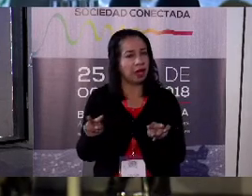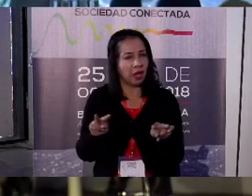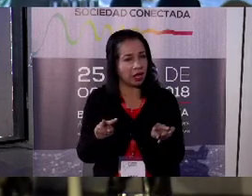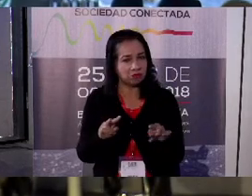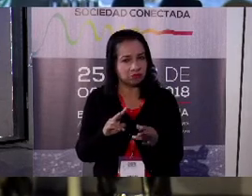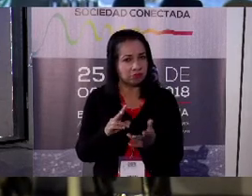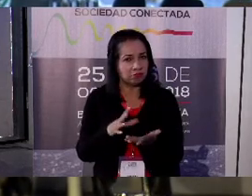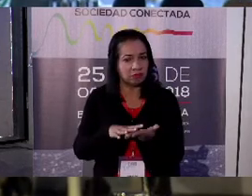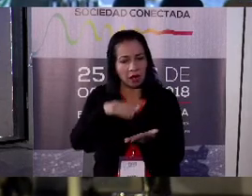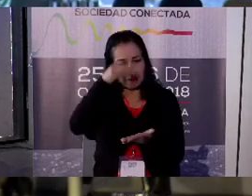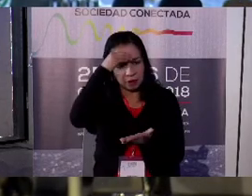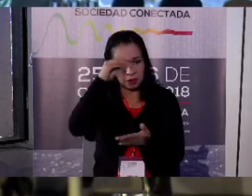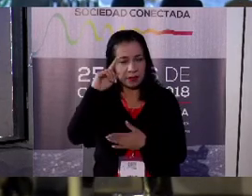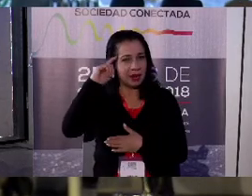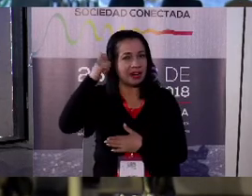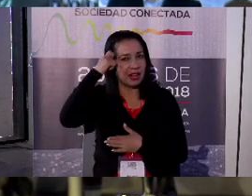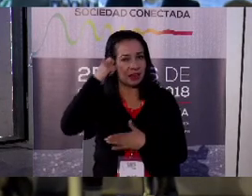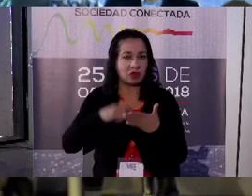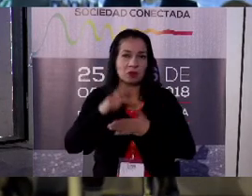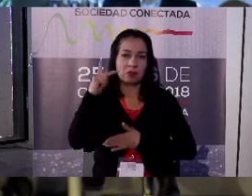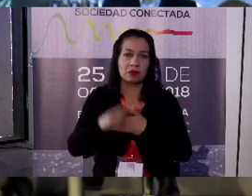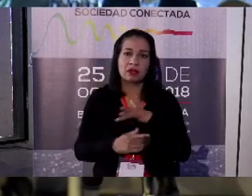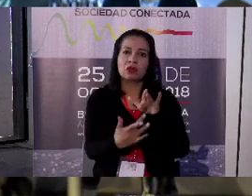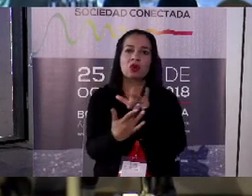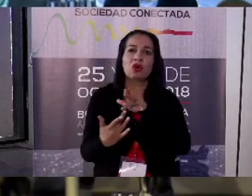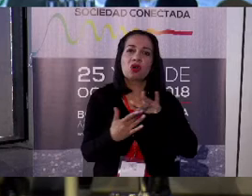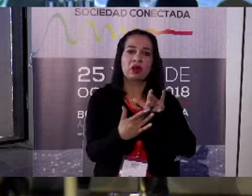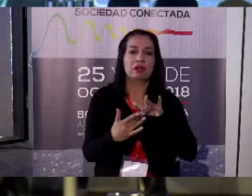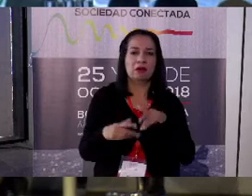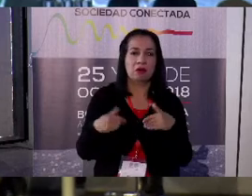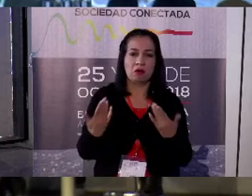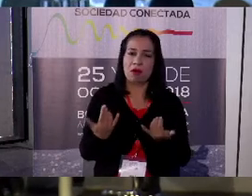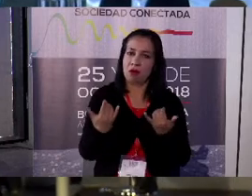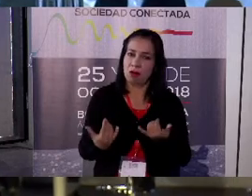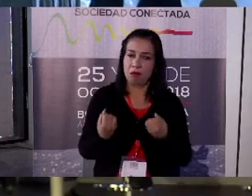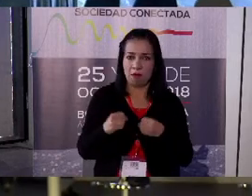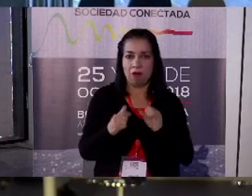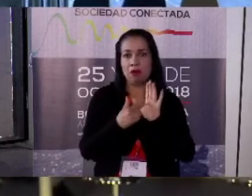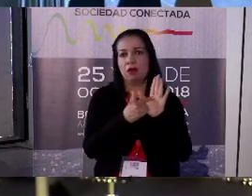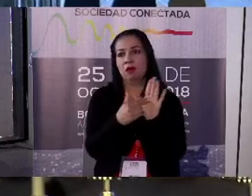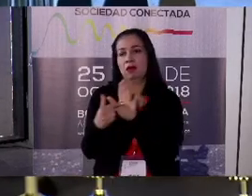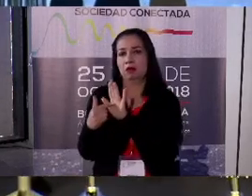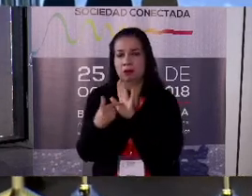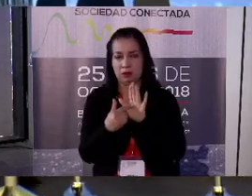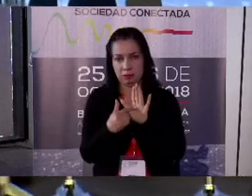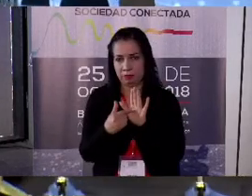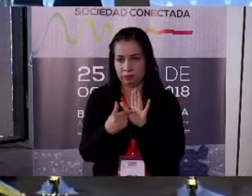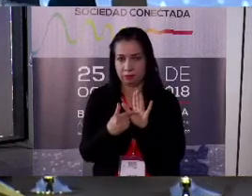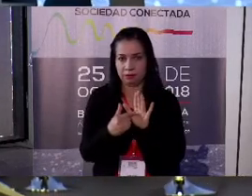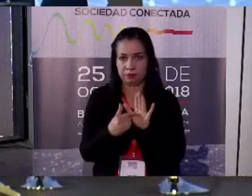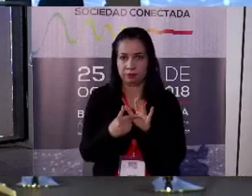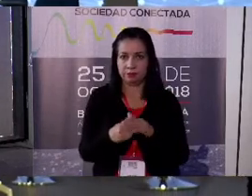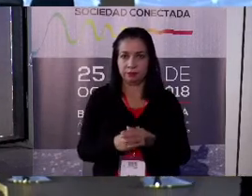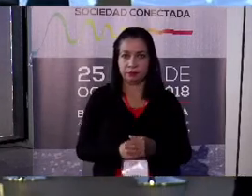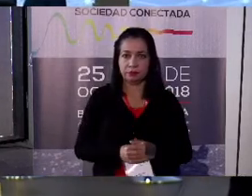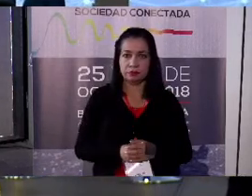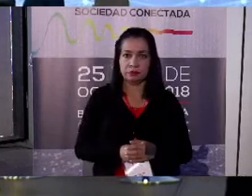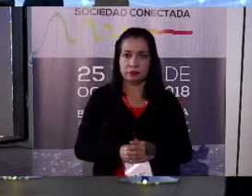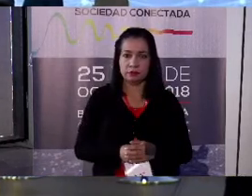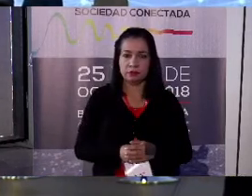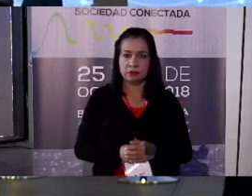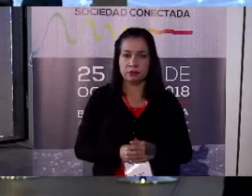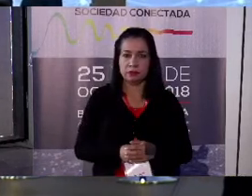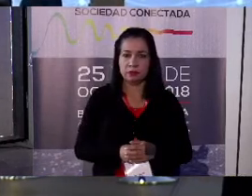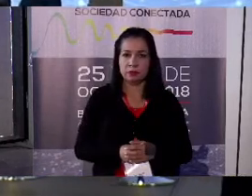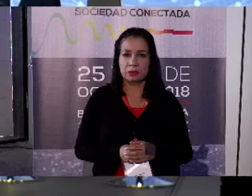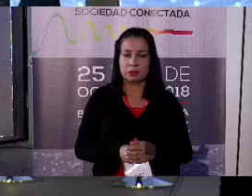conectividad entonces voy a tratar de mostrarlo pero no desde el lado del espectro s